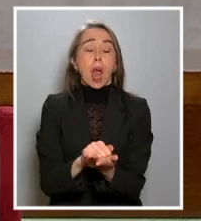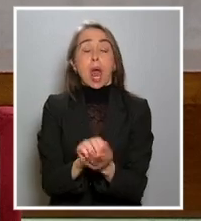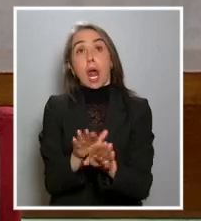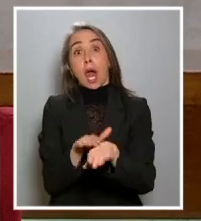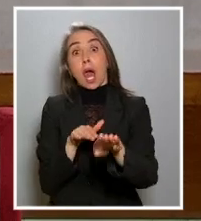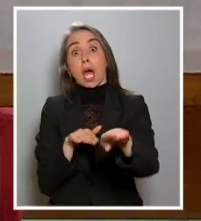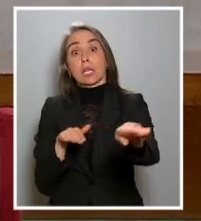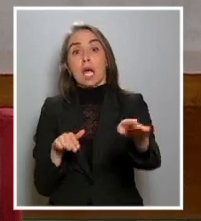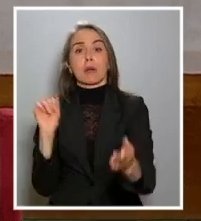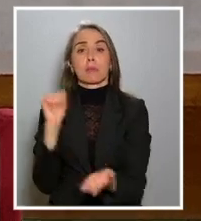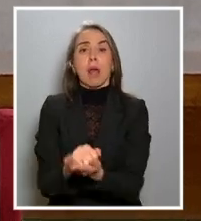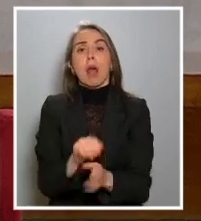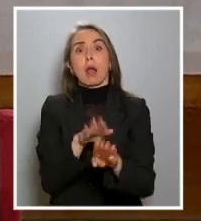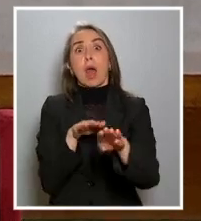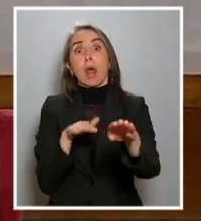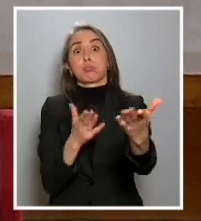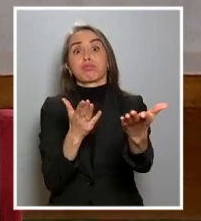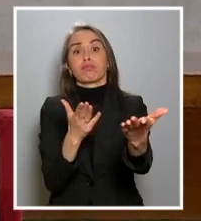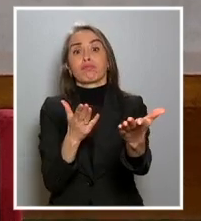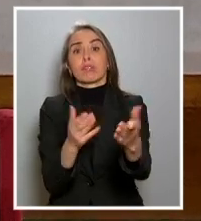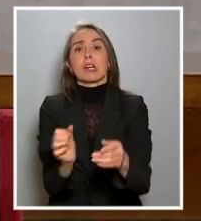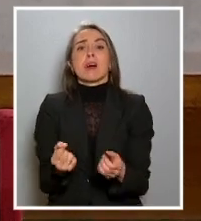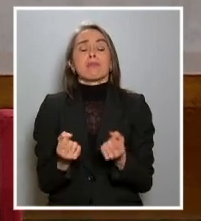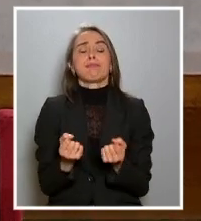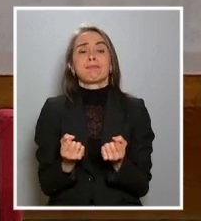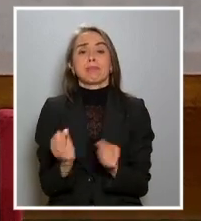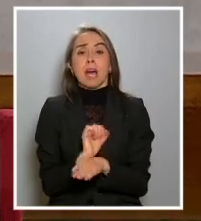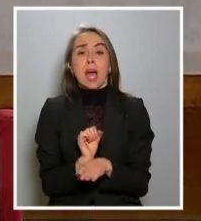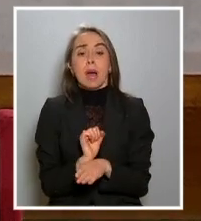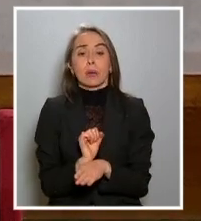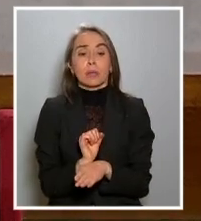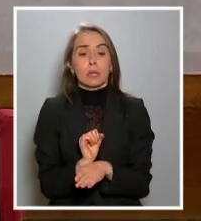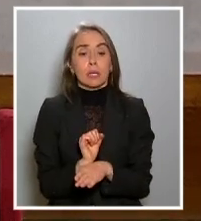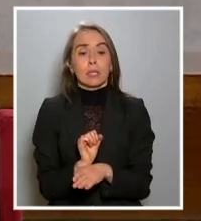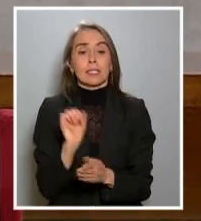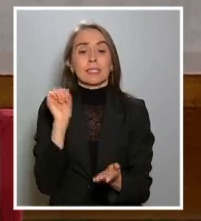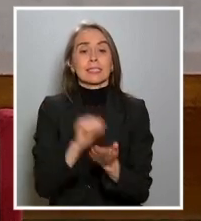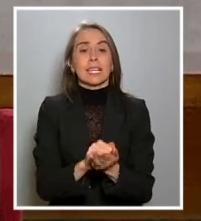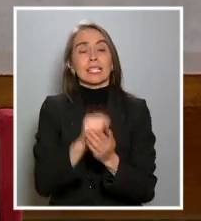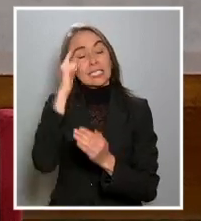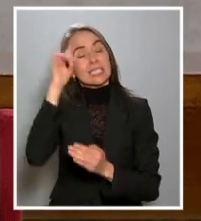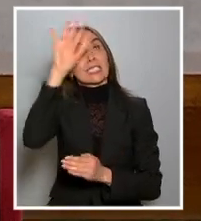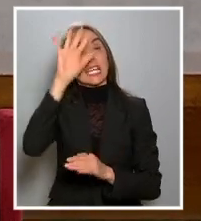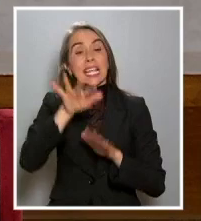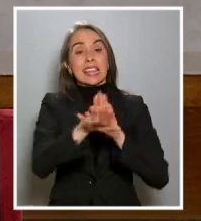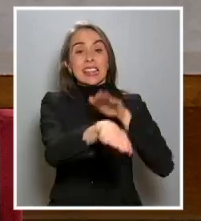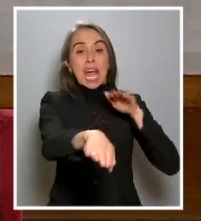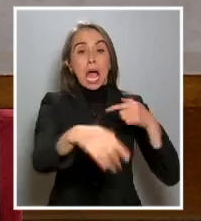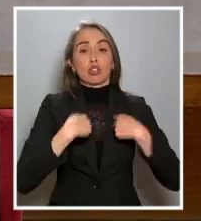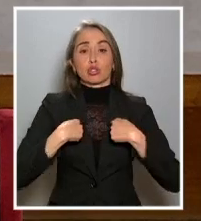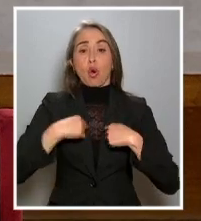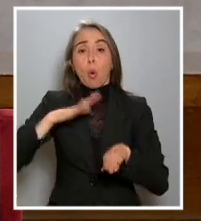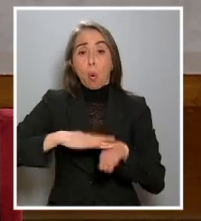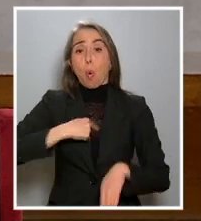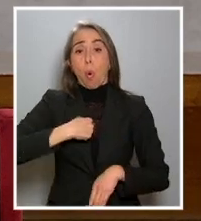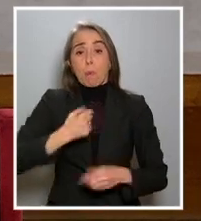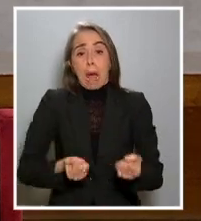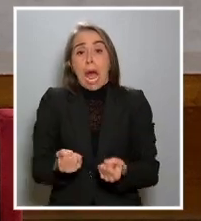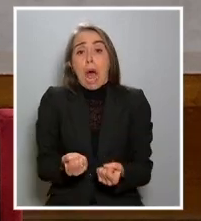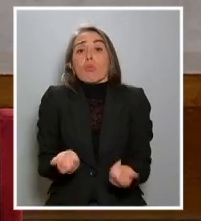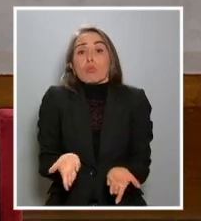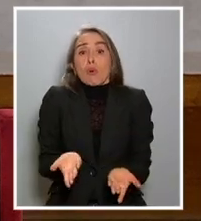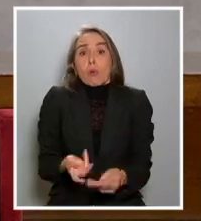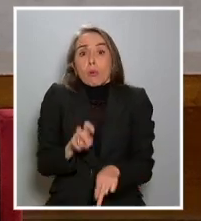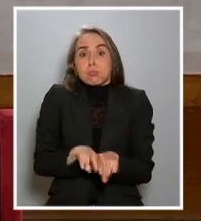cuando uno se queja por un taco estando en el auto, no tiene que quejarse del taco en abstracto, el taco es uno mismo. Y por